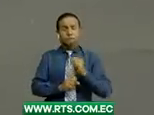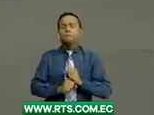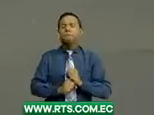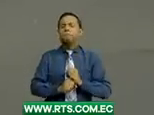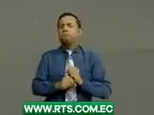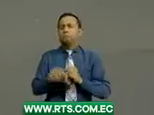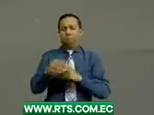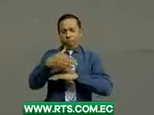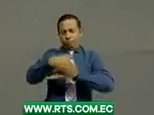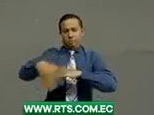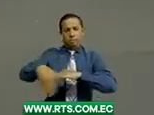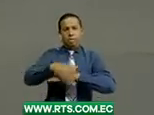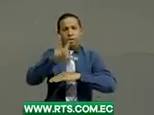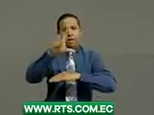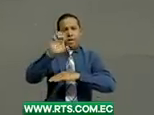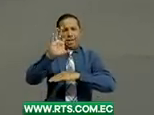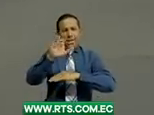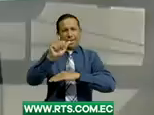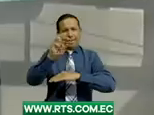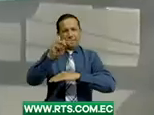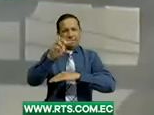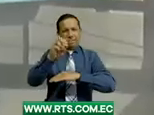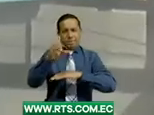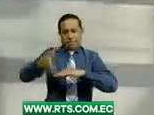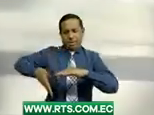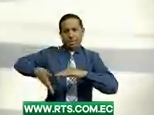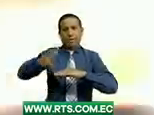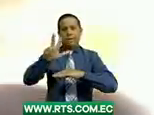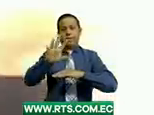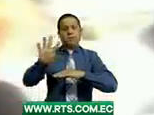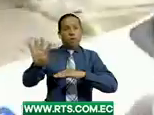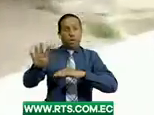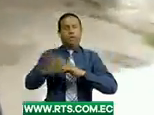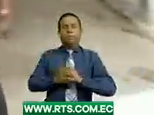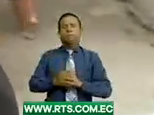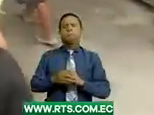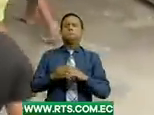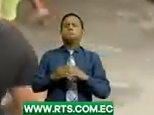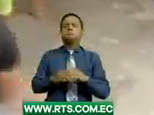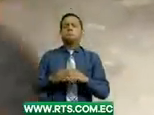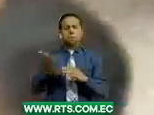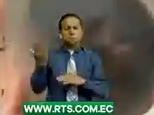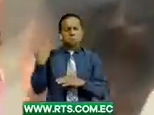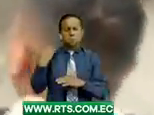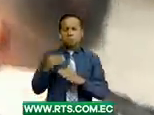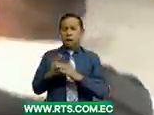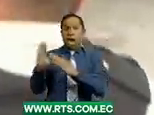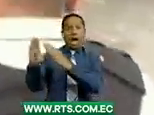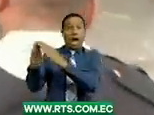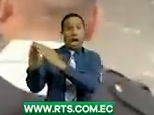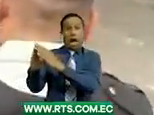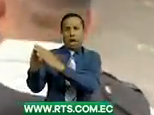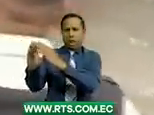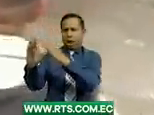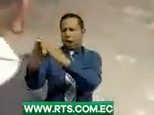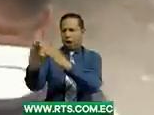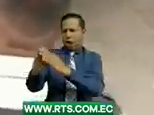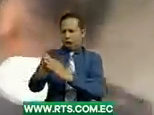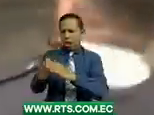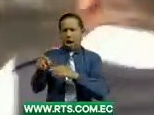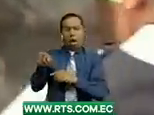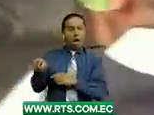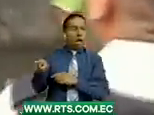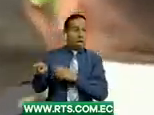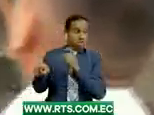calles Letamendi y la 34 en el suroeste de Guayaquil, donde a una cuadra realizaron un allanamiento porque habían visto a uno de los